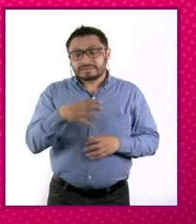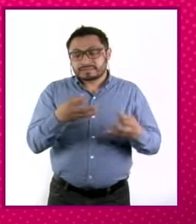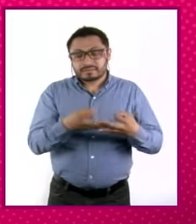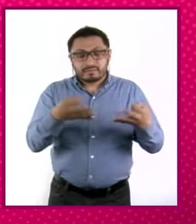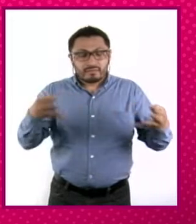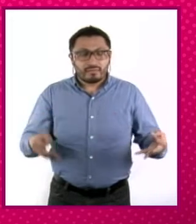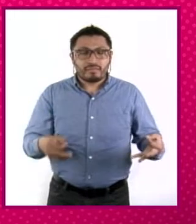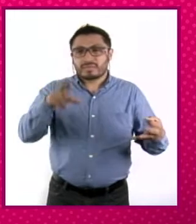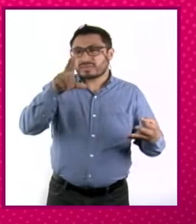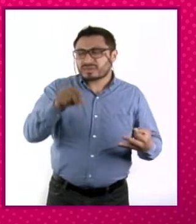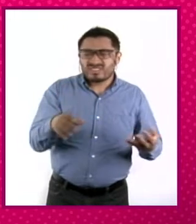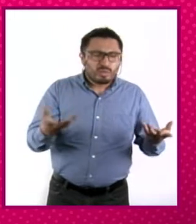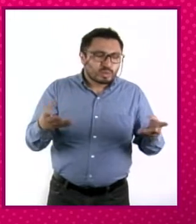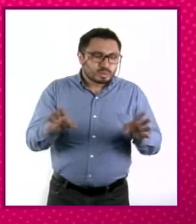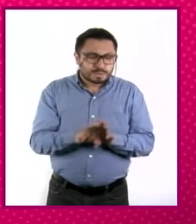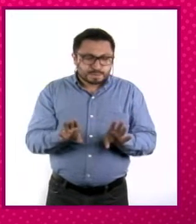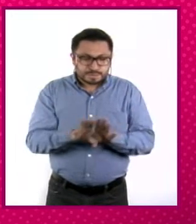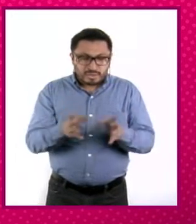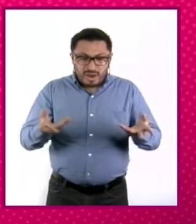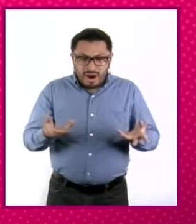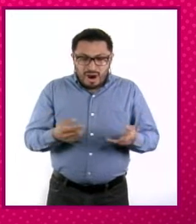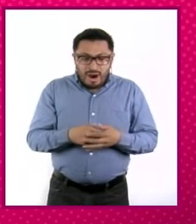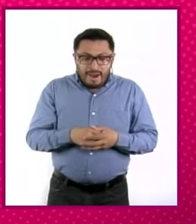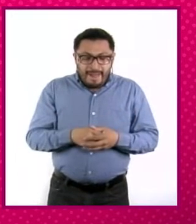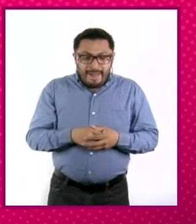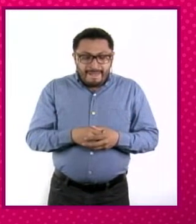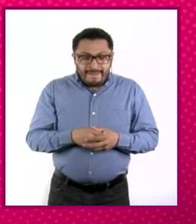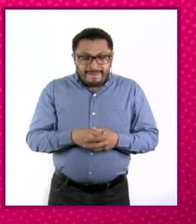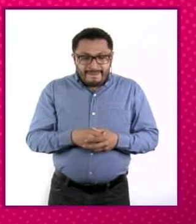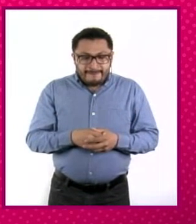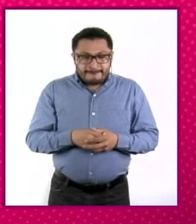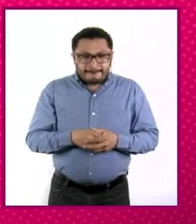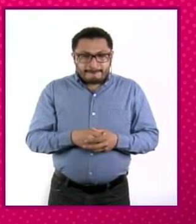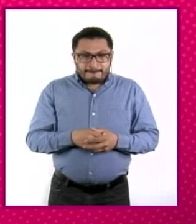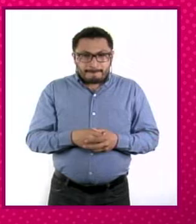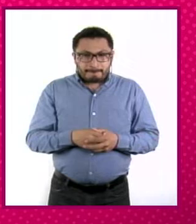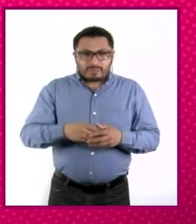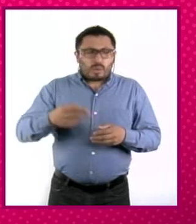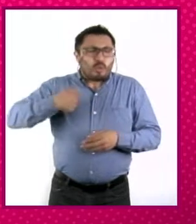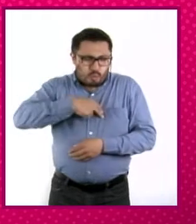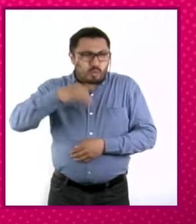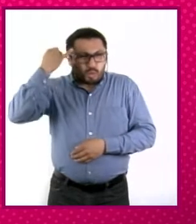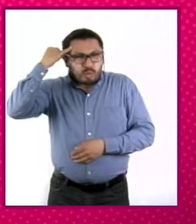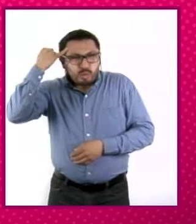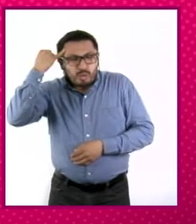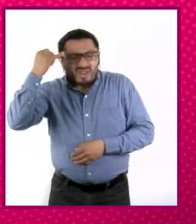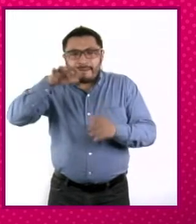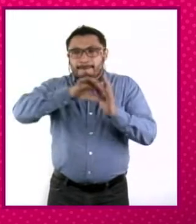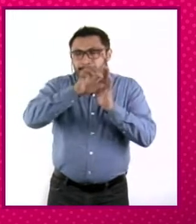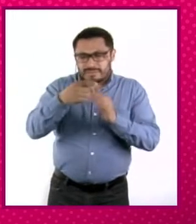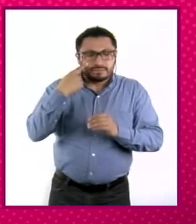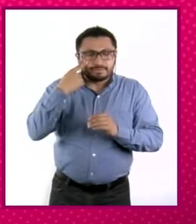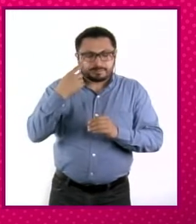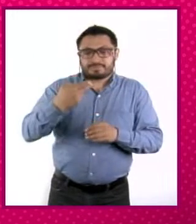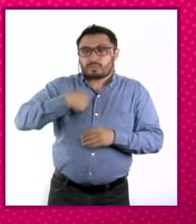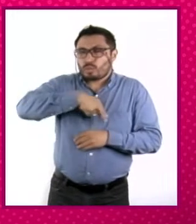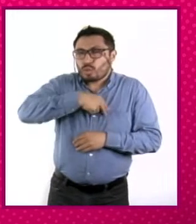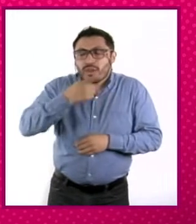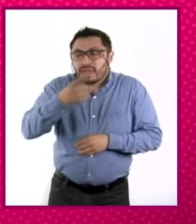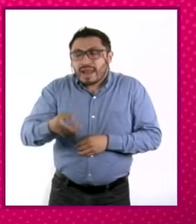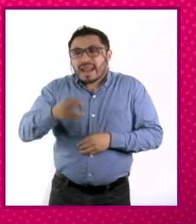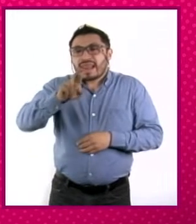Entonces, las políticas del México independiente fueron muy terribles contra los indios. Hubo lo